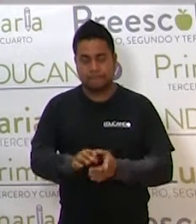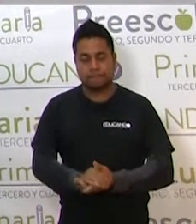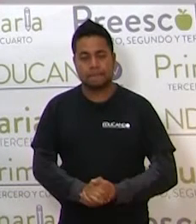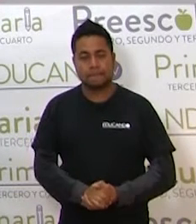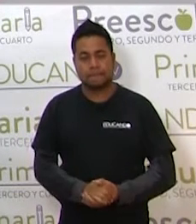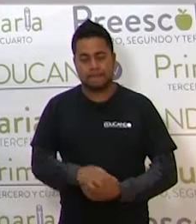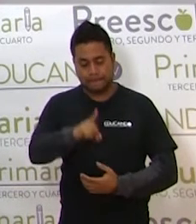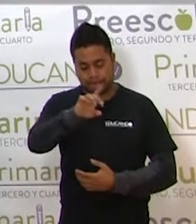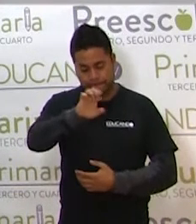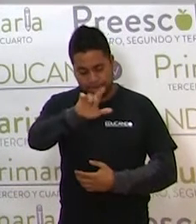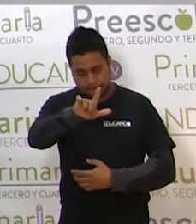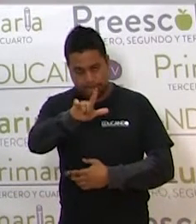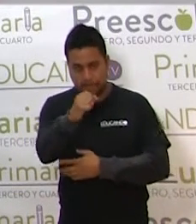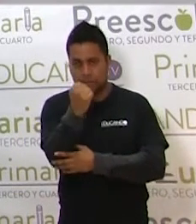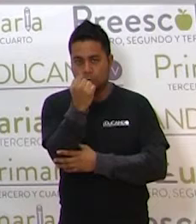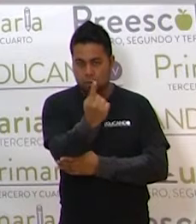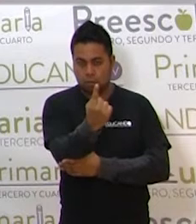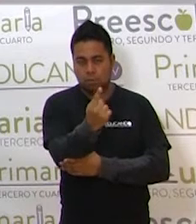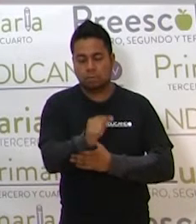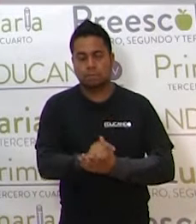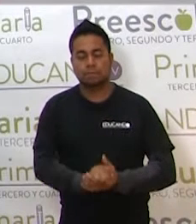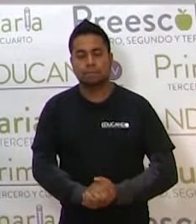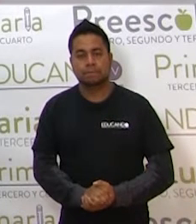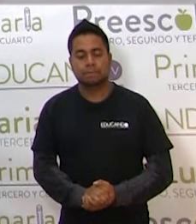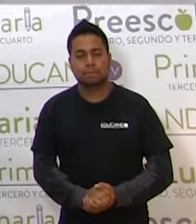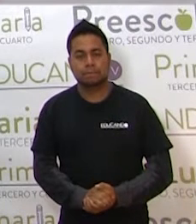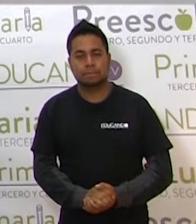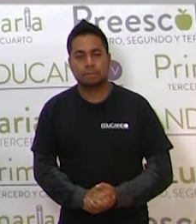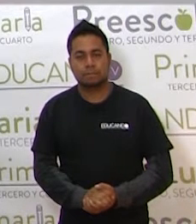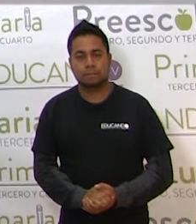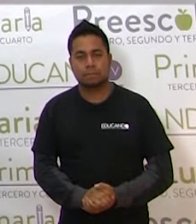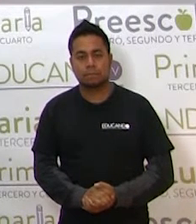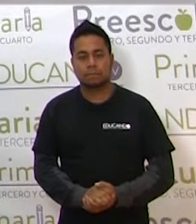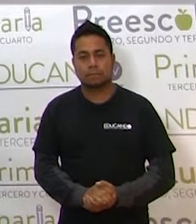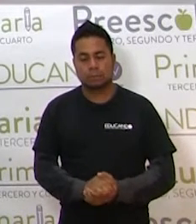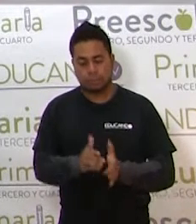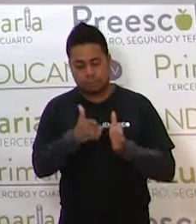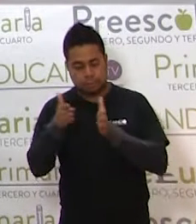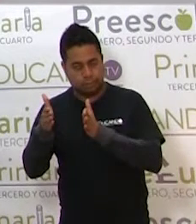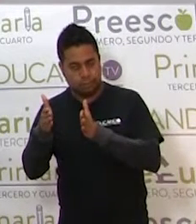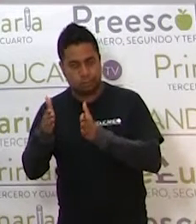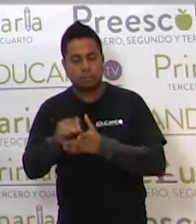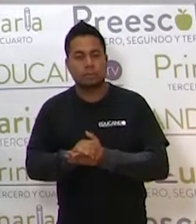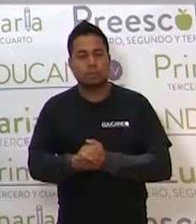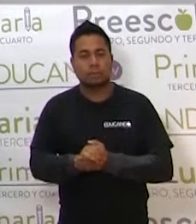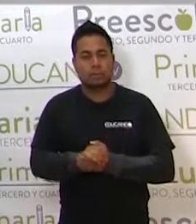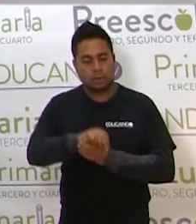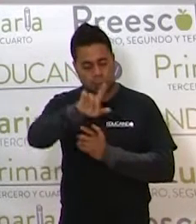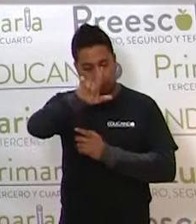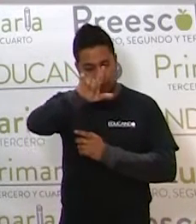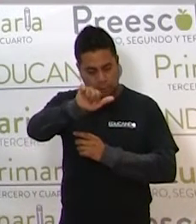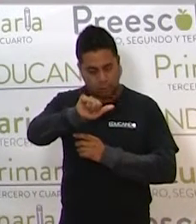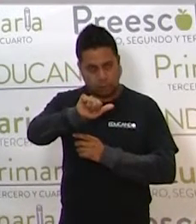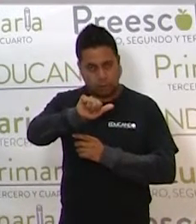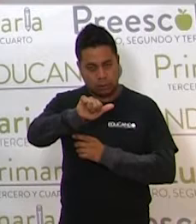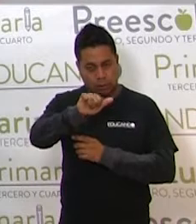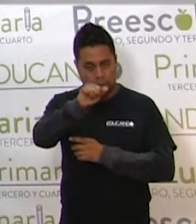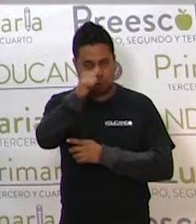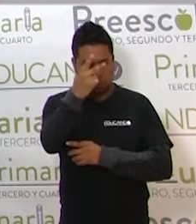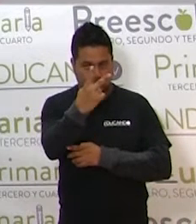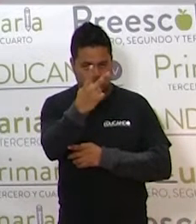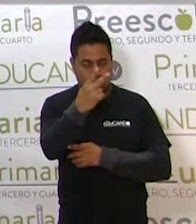de él es uno bien la siguiente la es